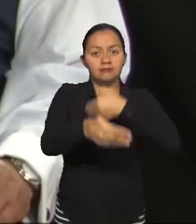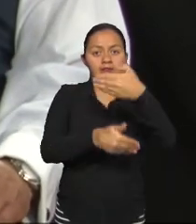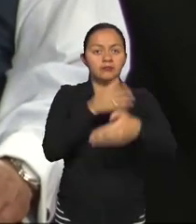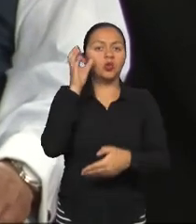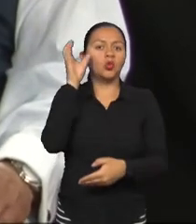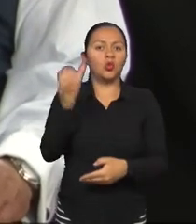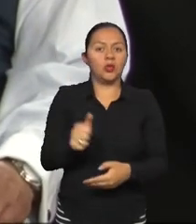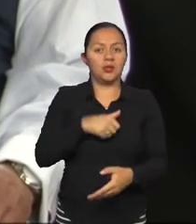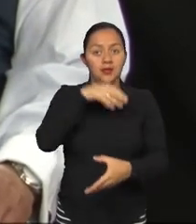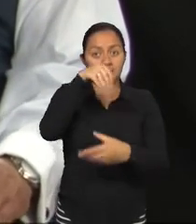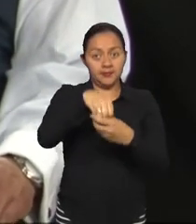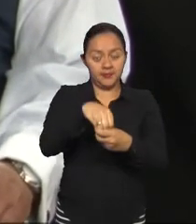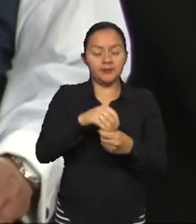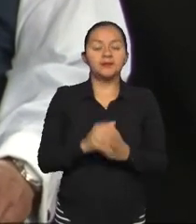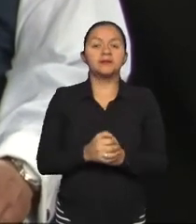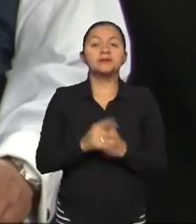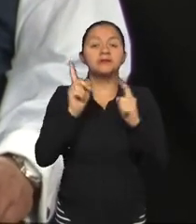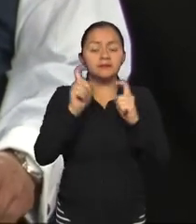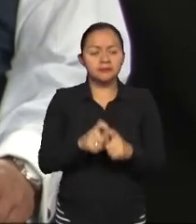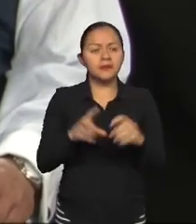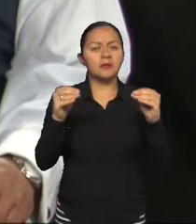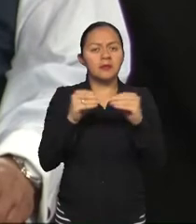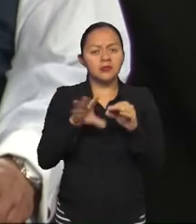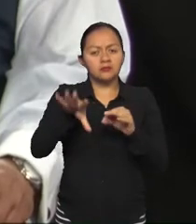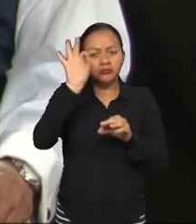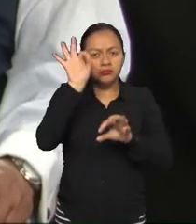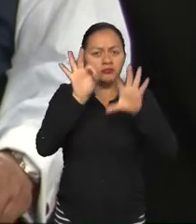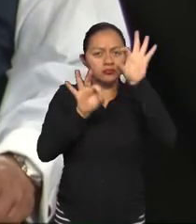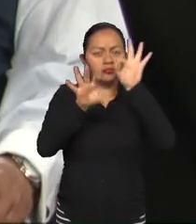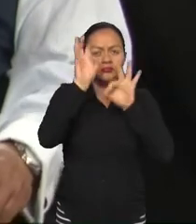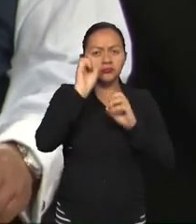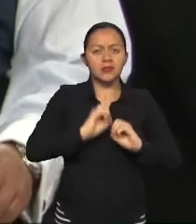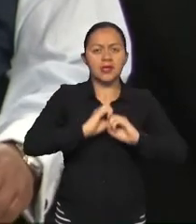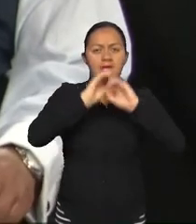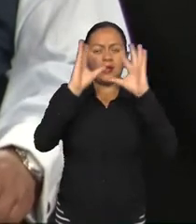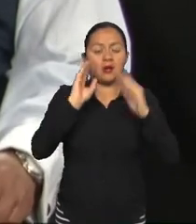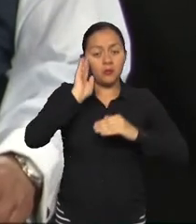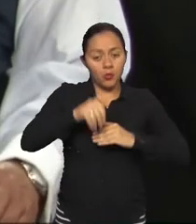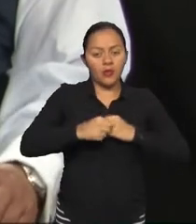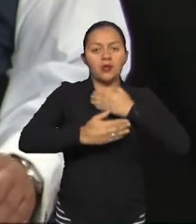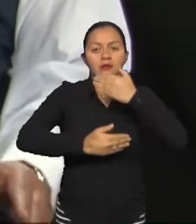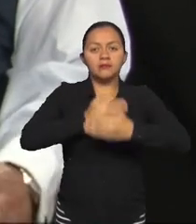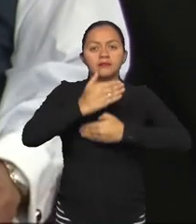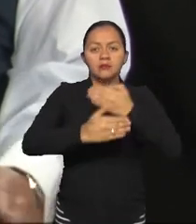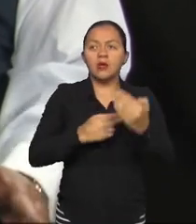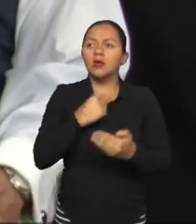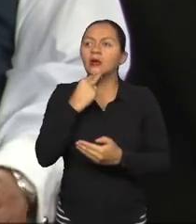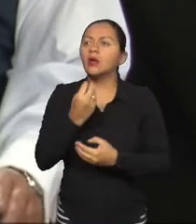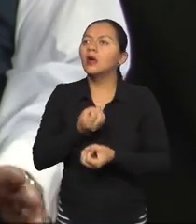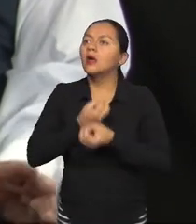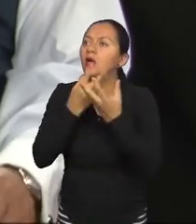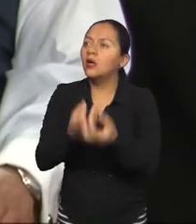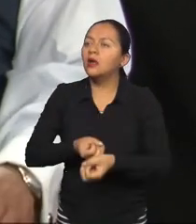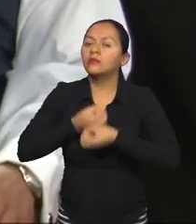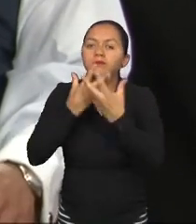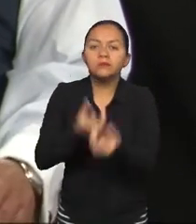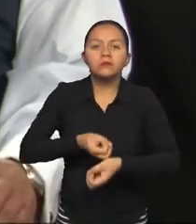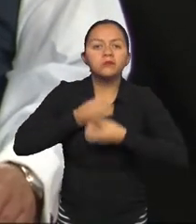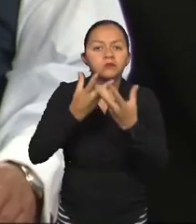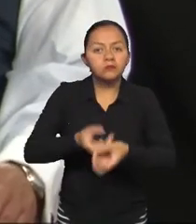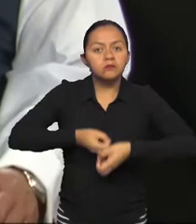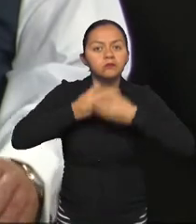Cuenca. Y así fuimos encontrando voces que se expresaban. Y generalmente, digamos, los grupos